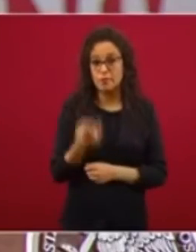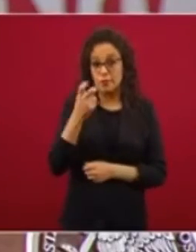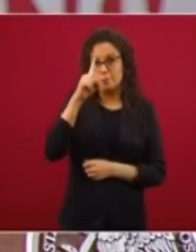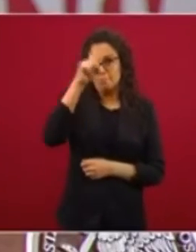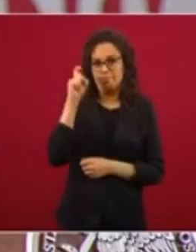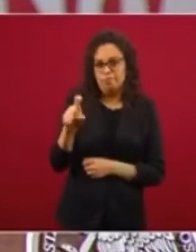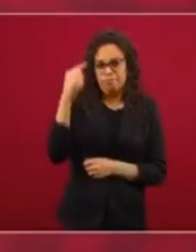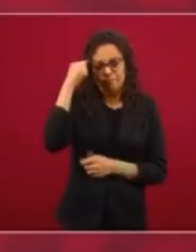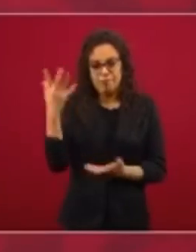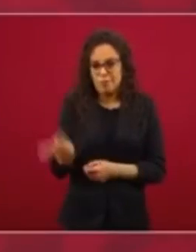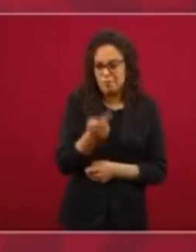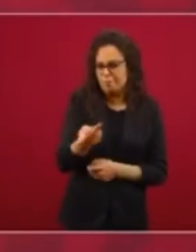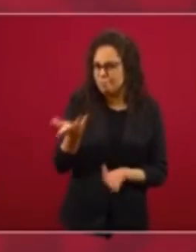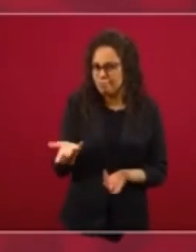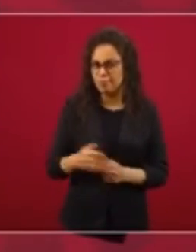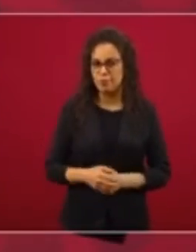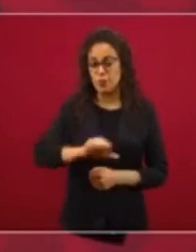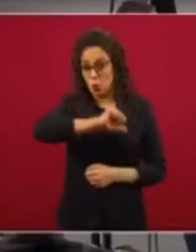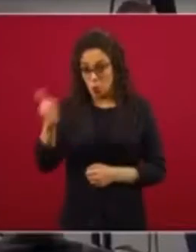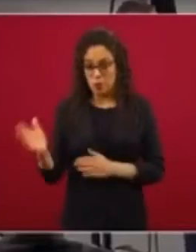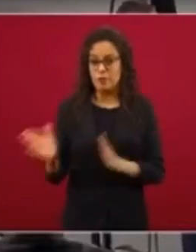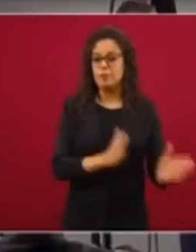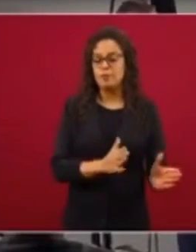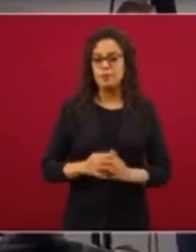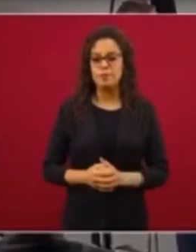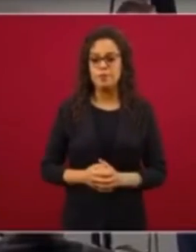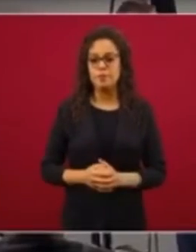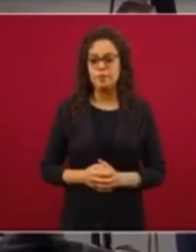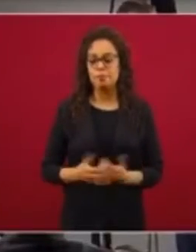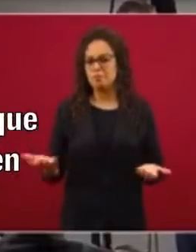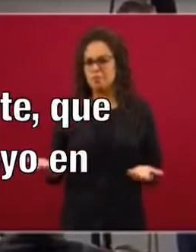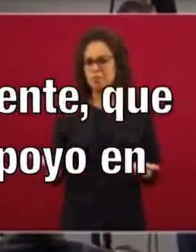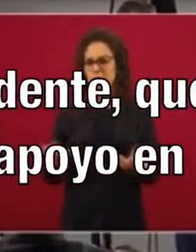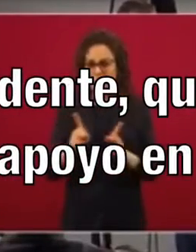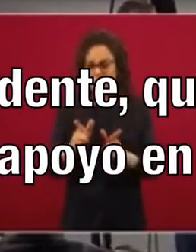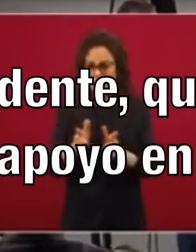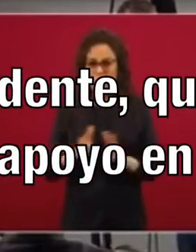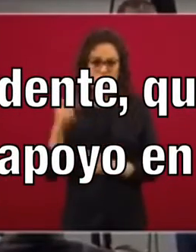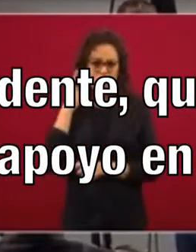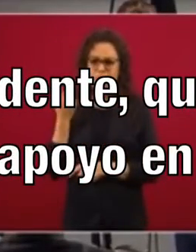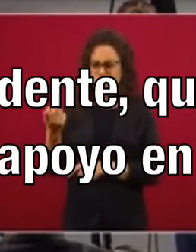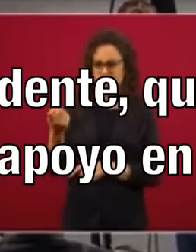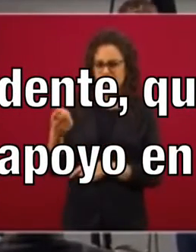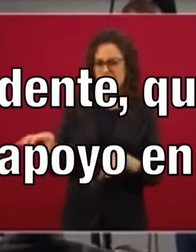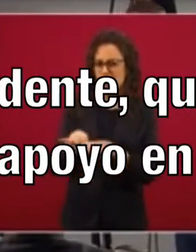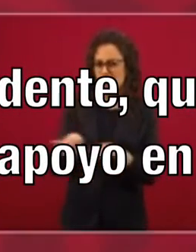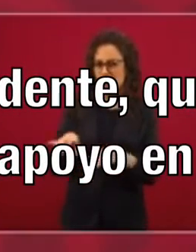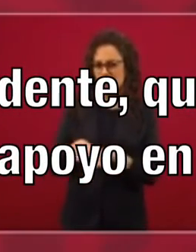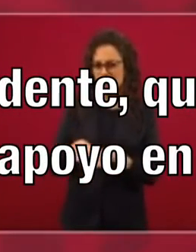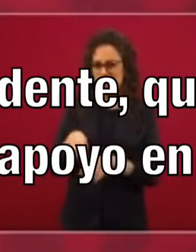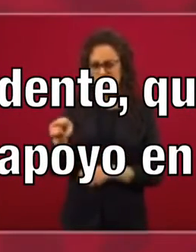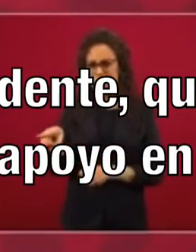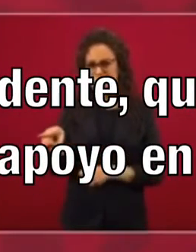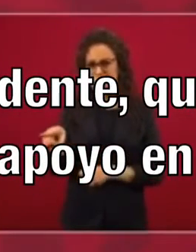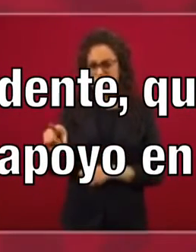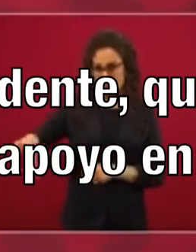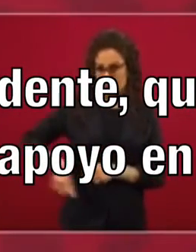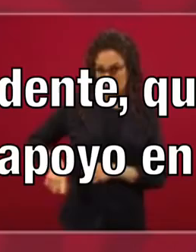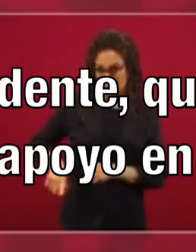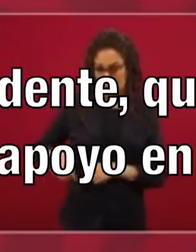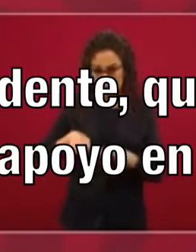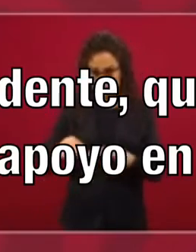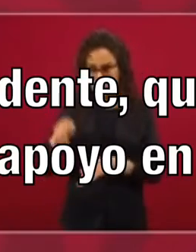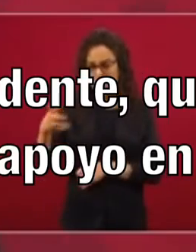¿no? Lo otro, ¿cómo un partido político, que es una entidad de interés público, que maneja